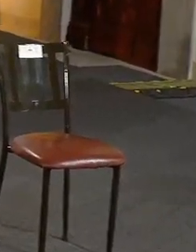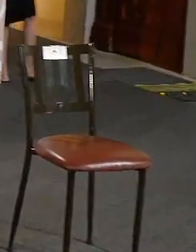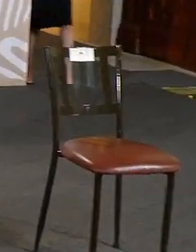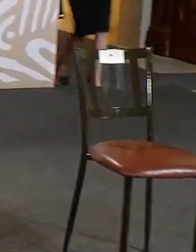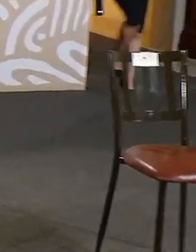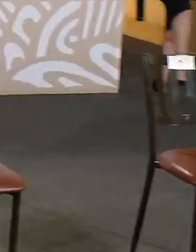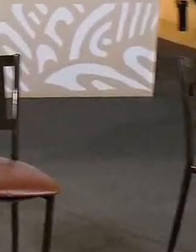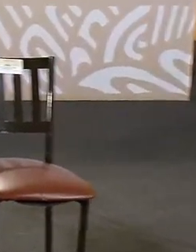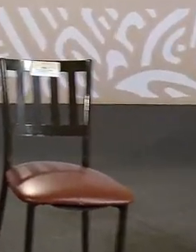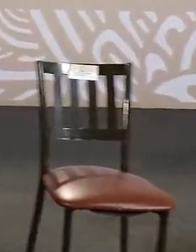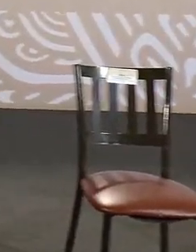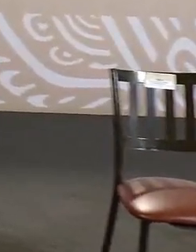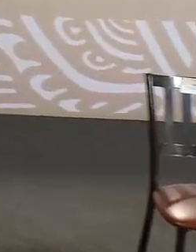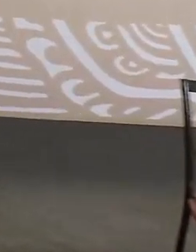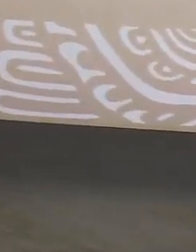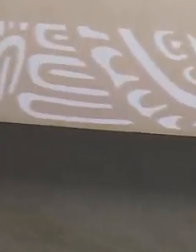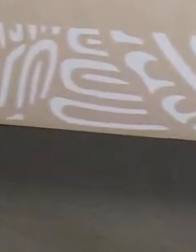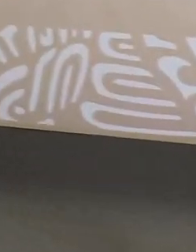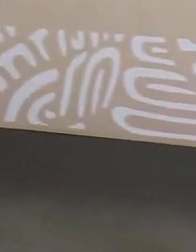¡Ánimo!